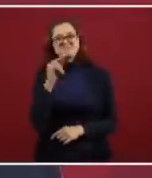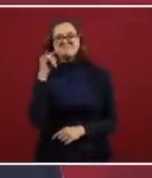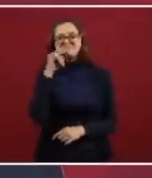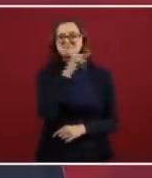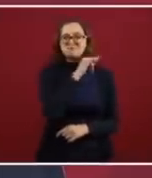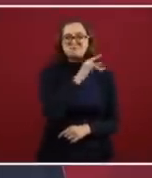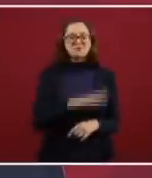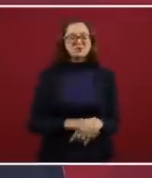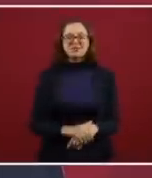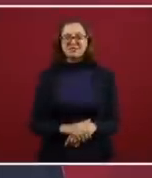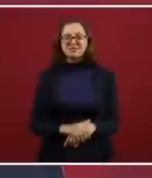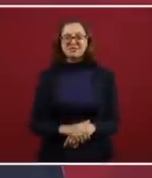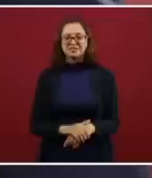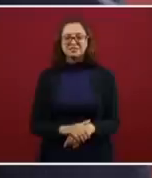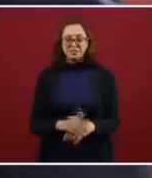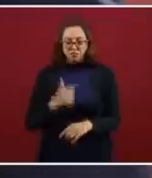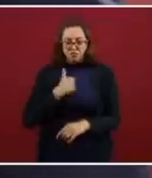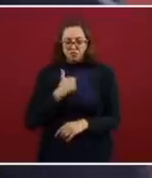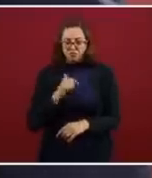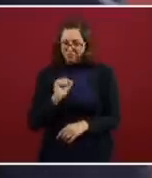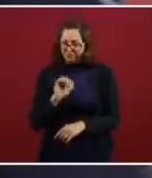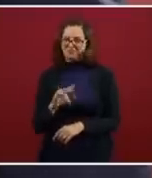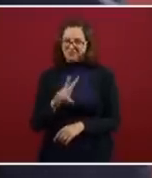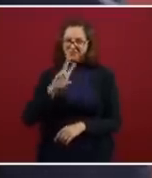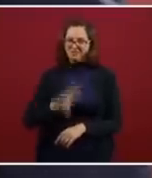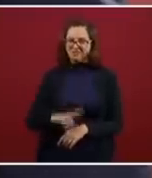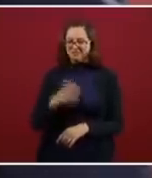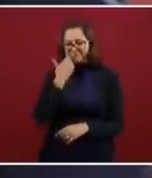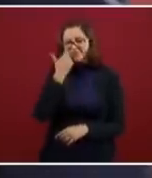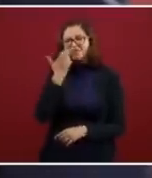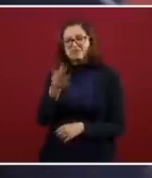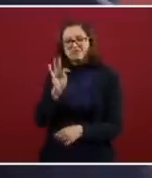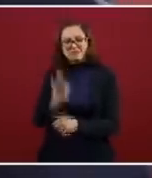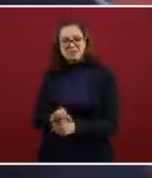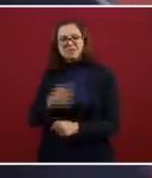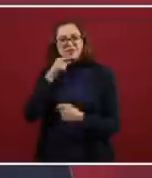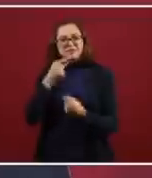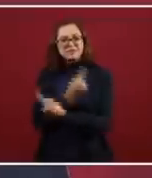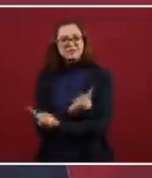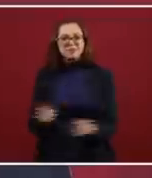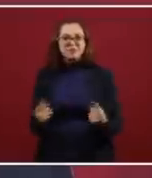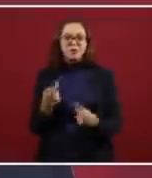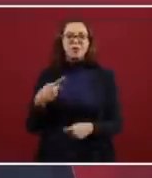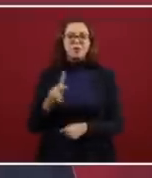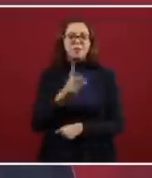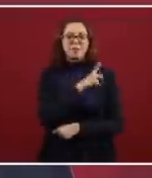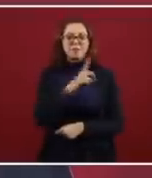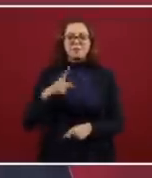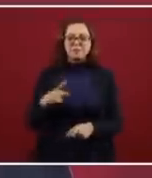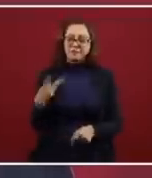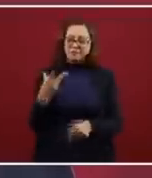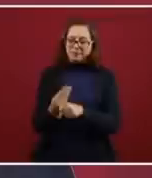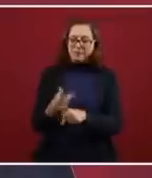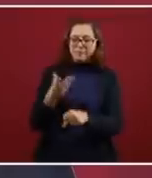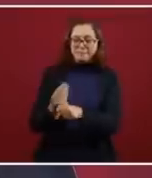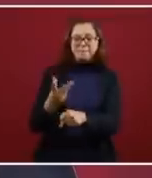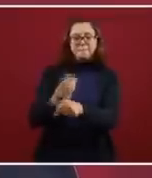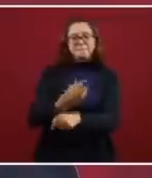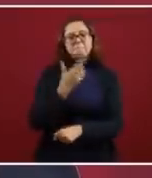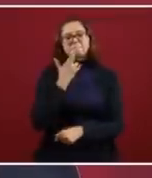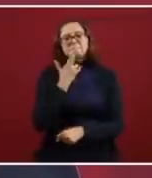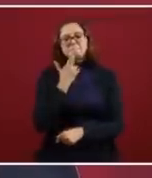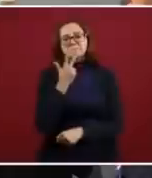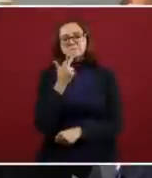caso no, pero sí tiene que mejorarse toda